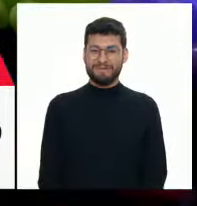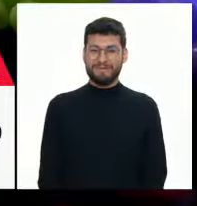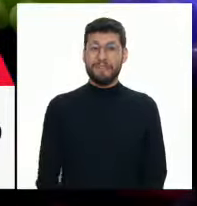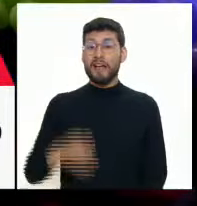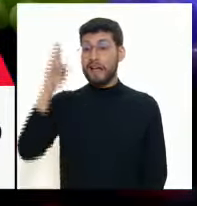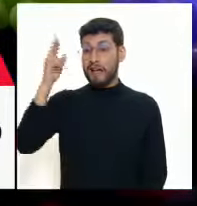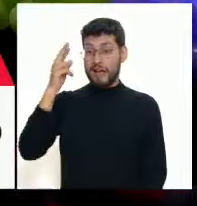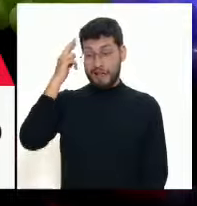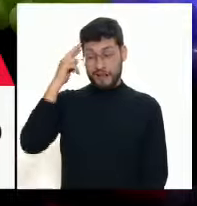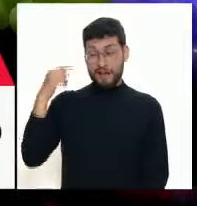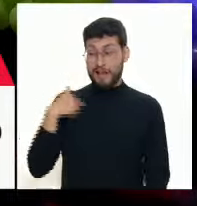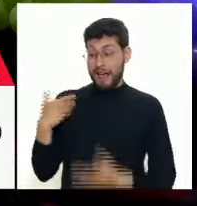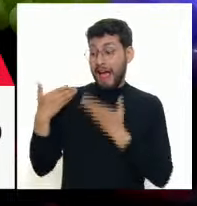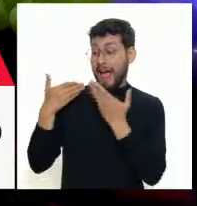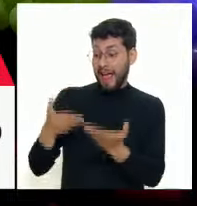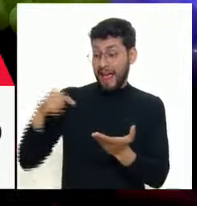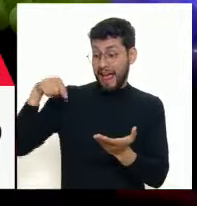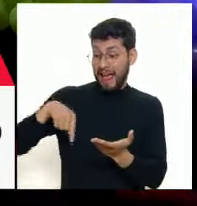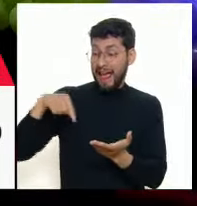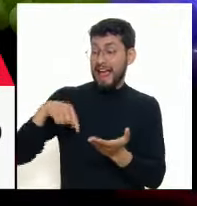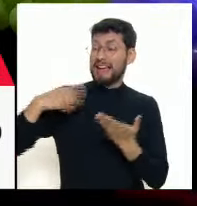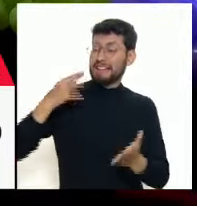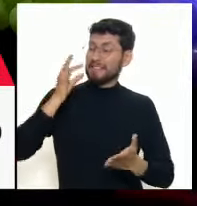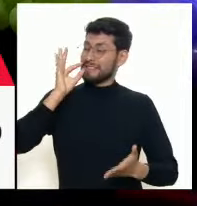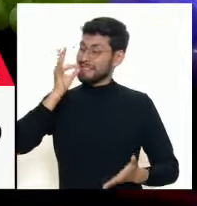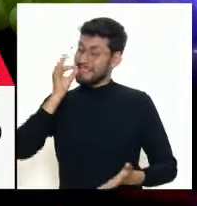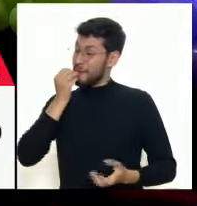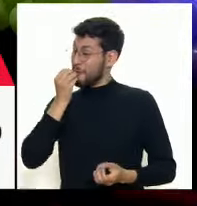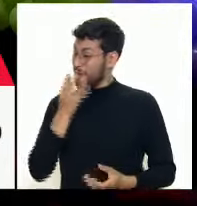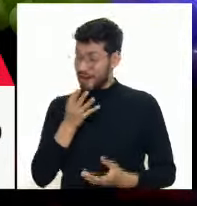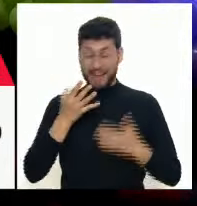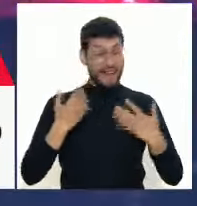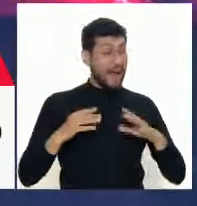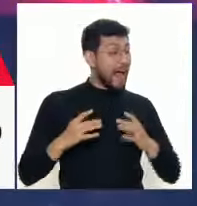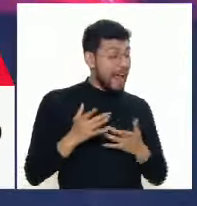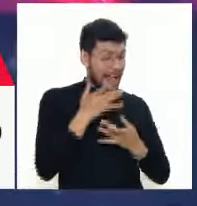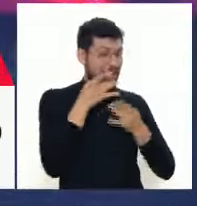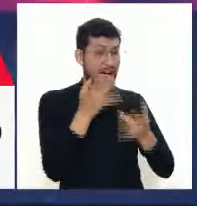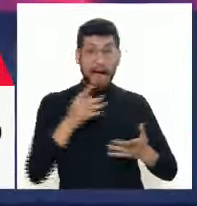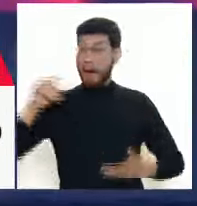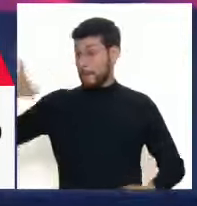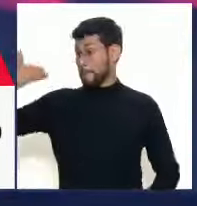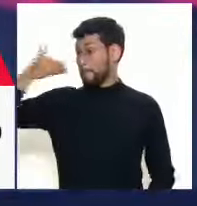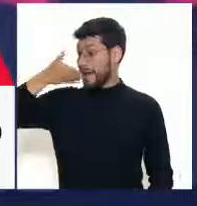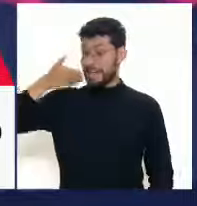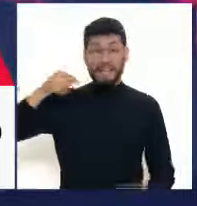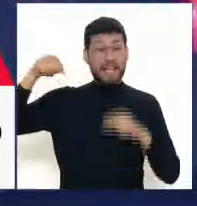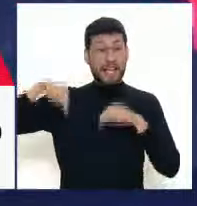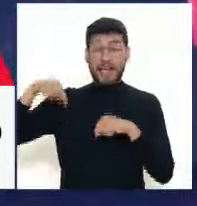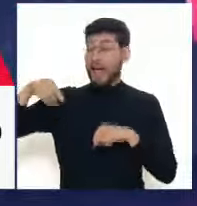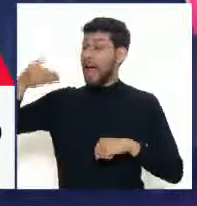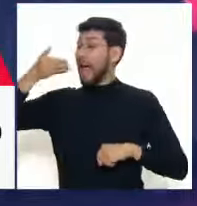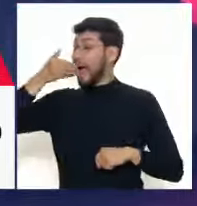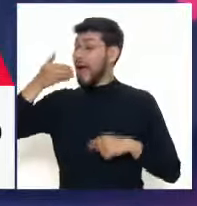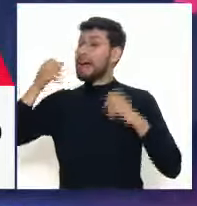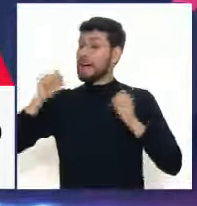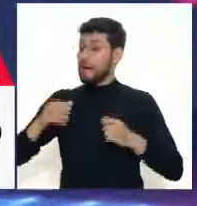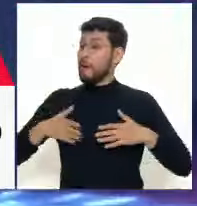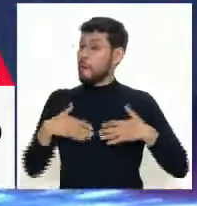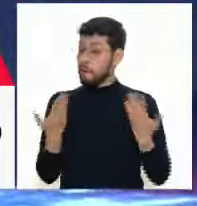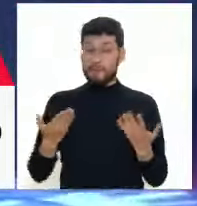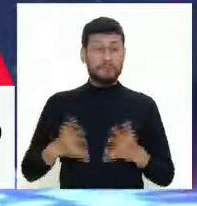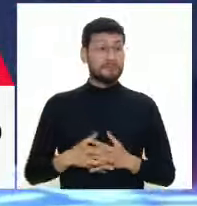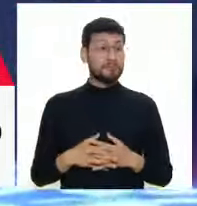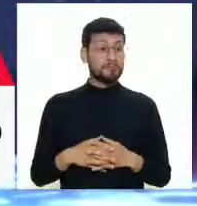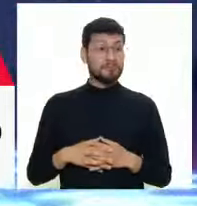Por eso he traído una riquísima, deliciosa y sabrosa pizza. Esta pizza me va a